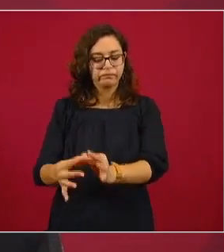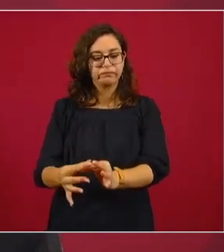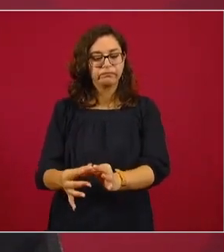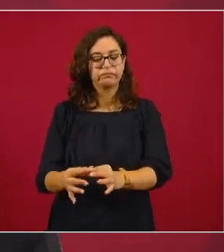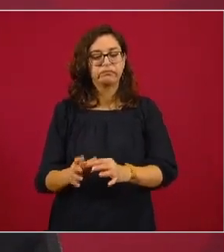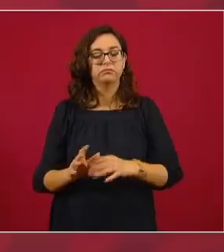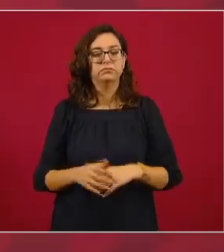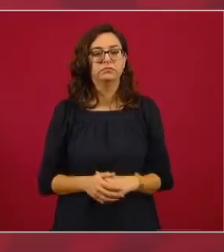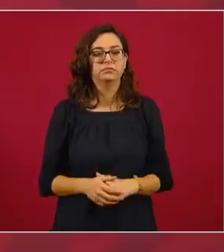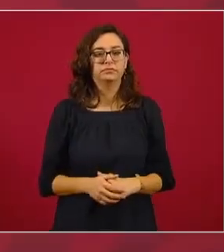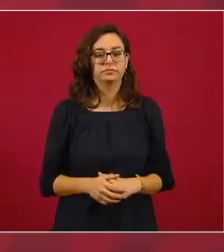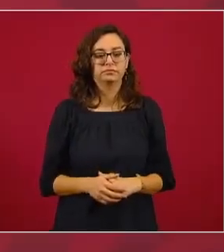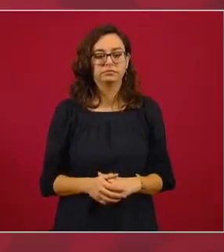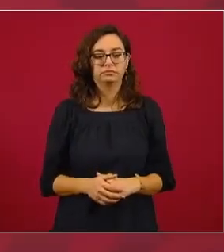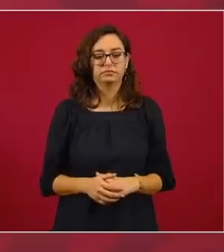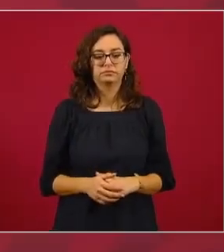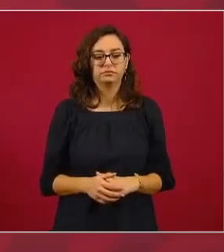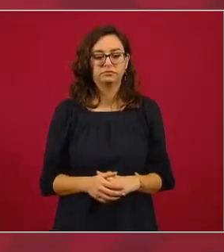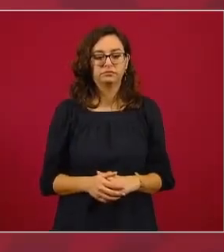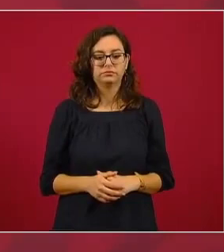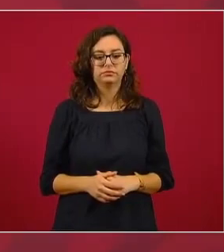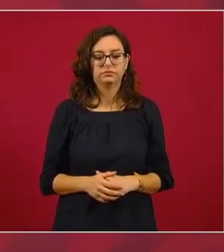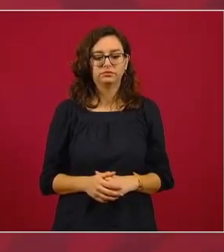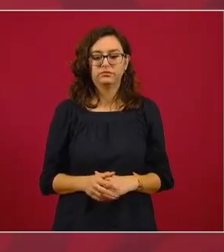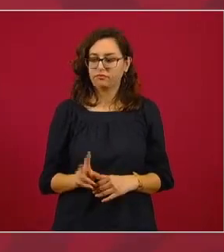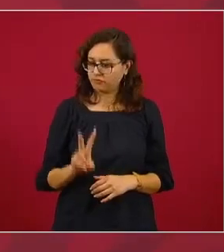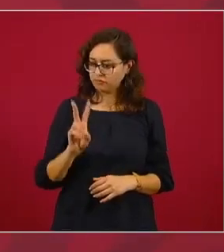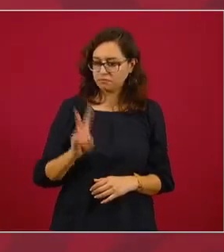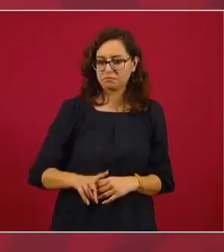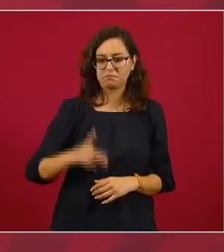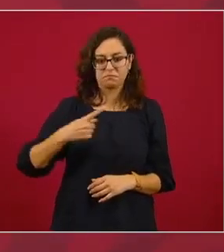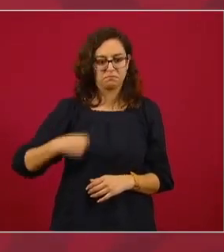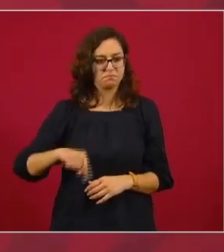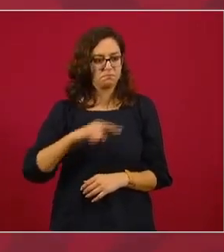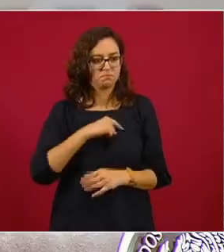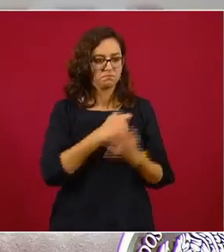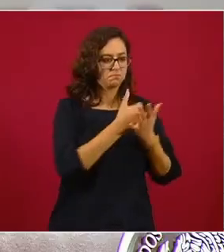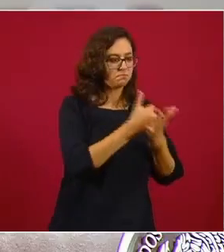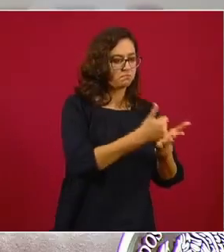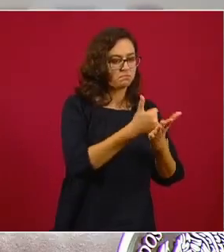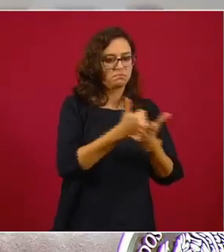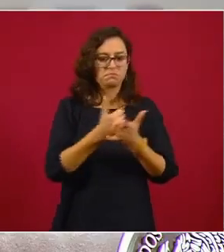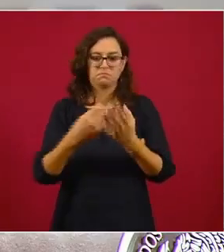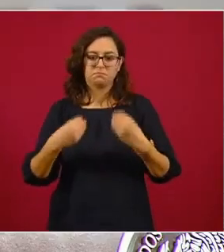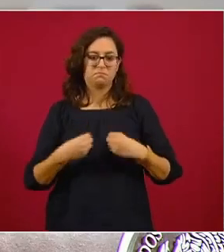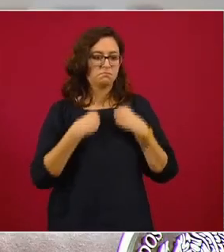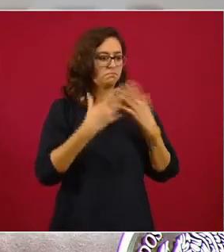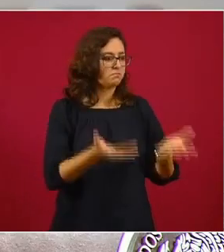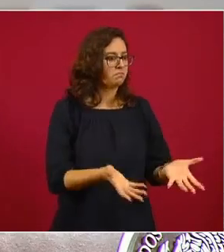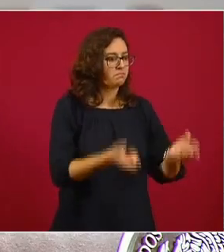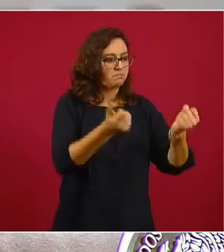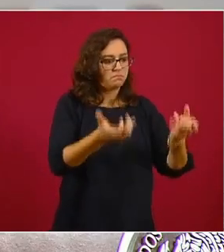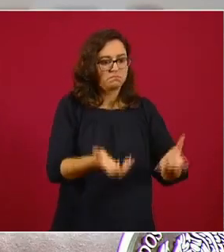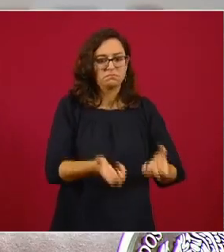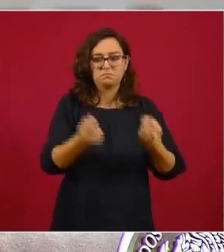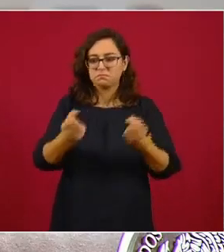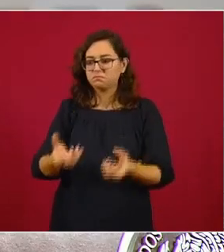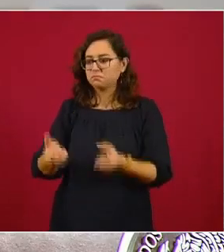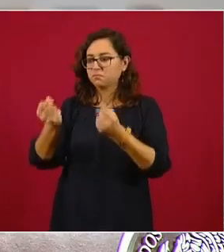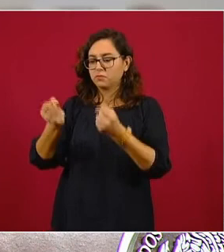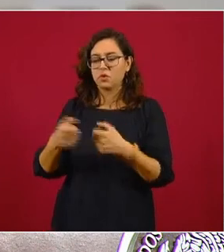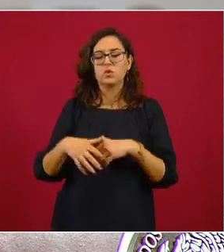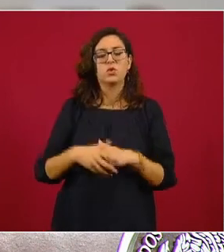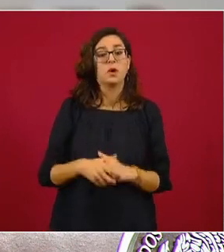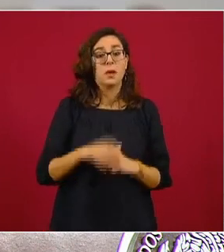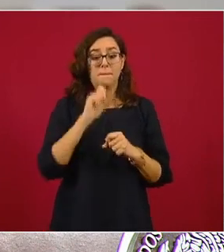en nuestra posibilidad de ayudar para salvar vidas. Aquí también tengo que reconocer lo que han